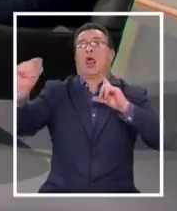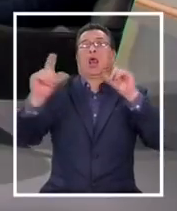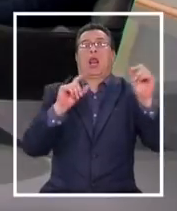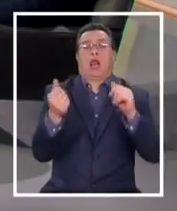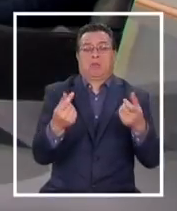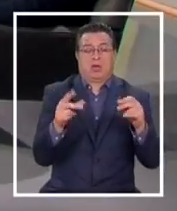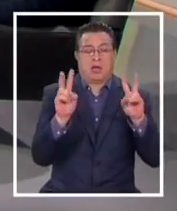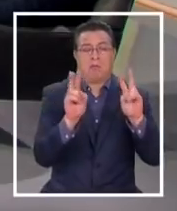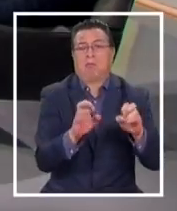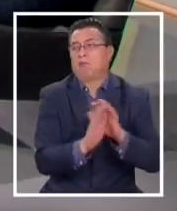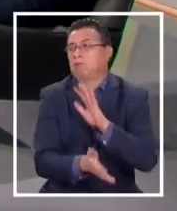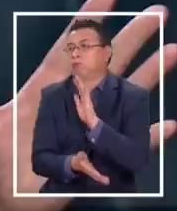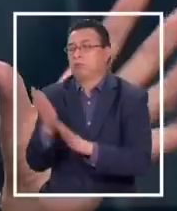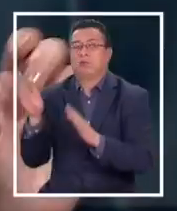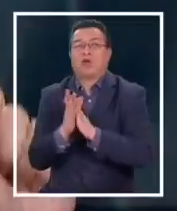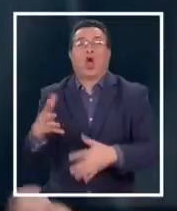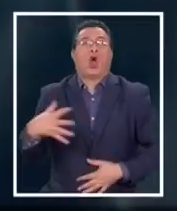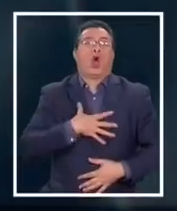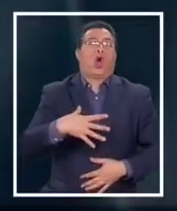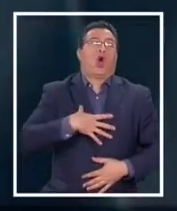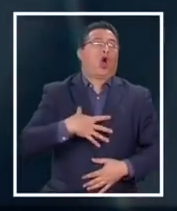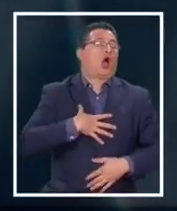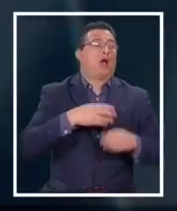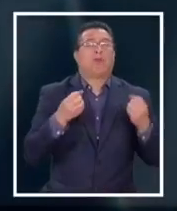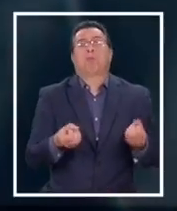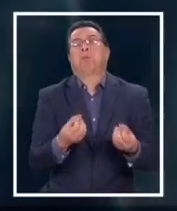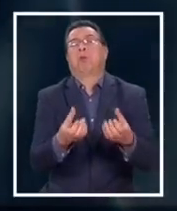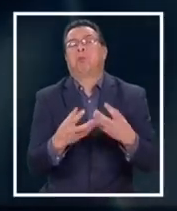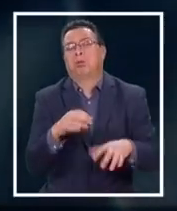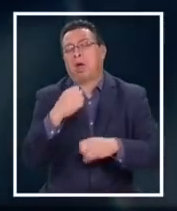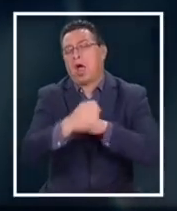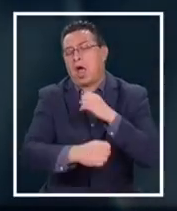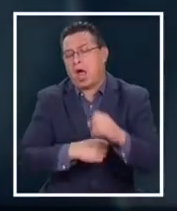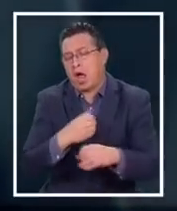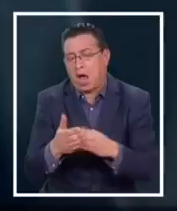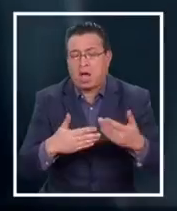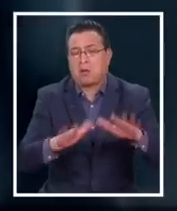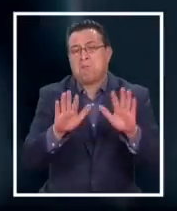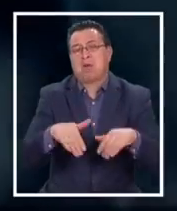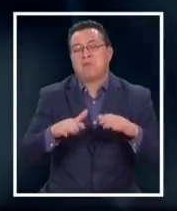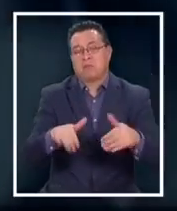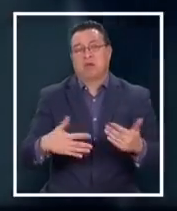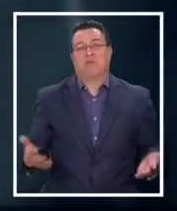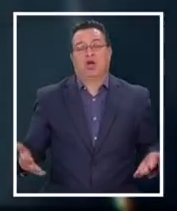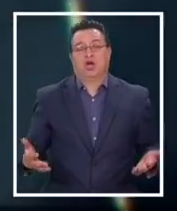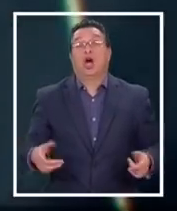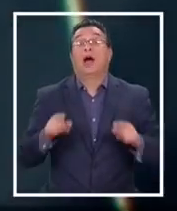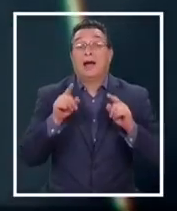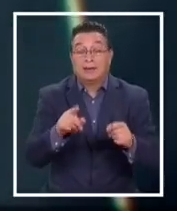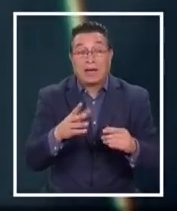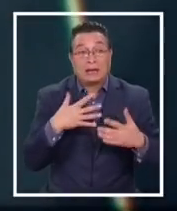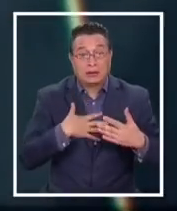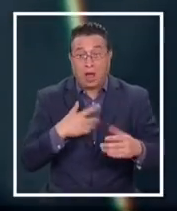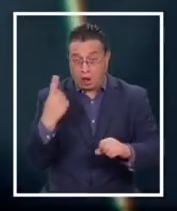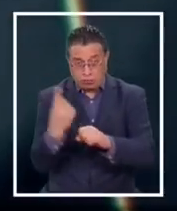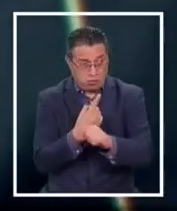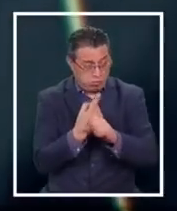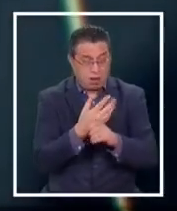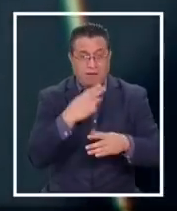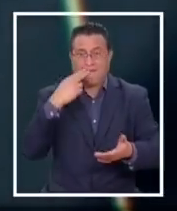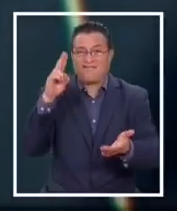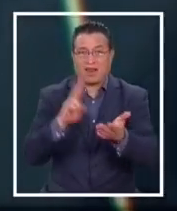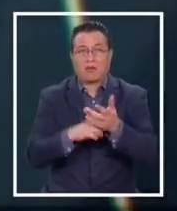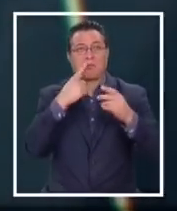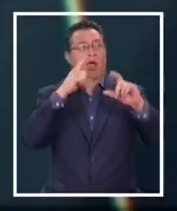van a llevar las inversiones. O sea, viene el cuco, como titularon una columna hoy día Daniel Matamala. Entonces, yo creo que aquí, si queremos dialogar, dialoguemos de verdad, no